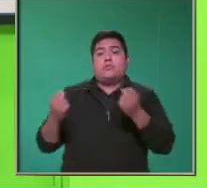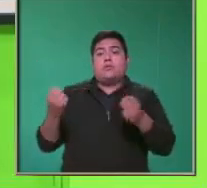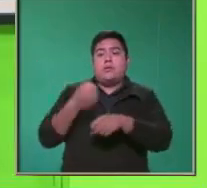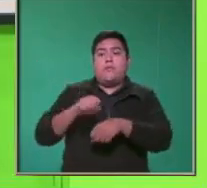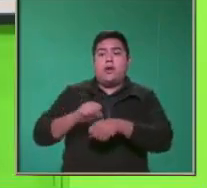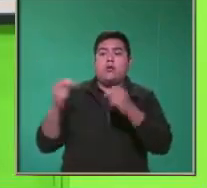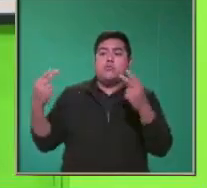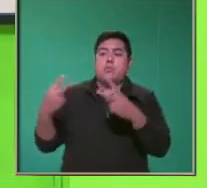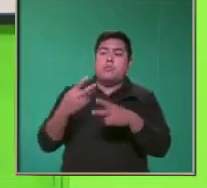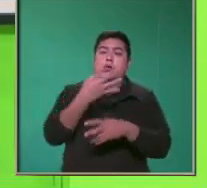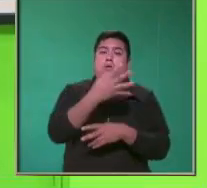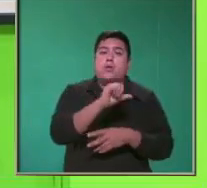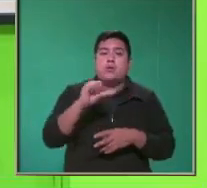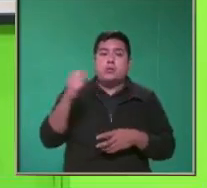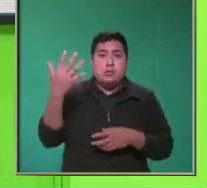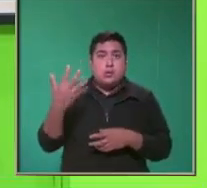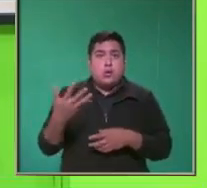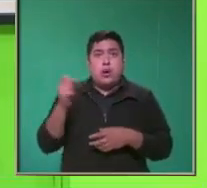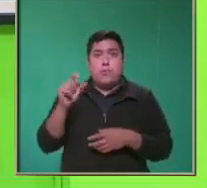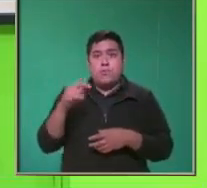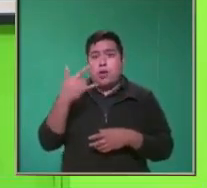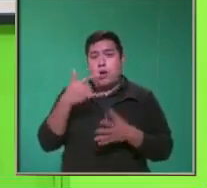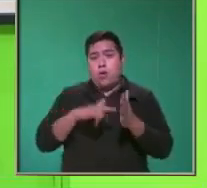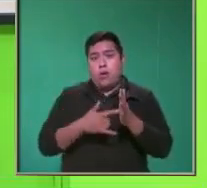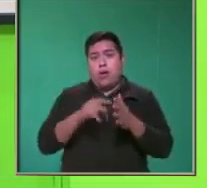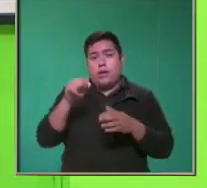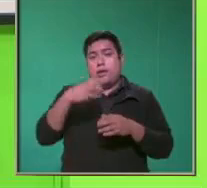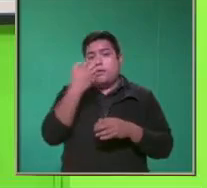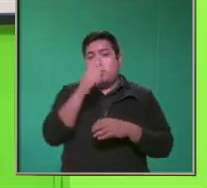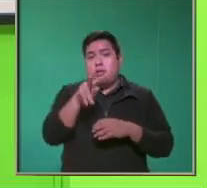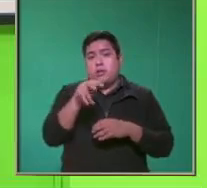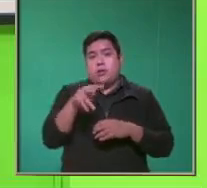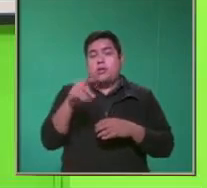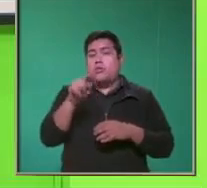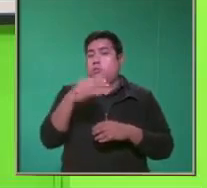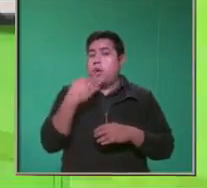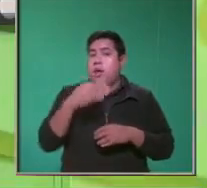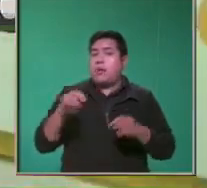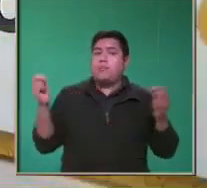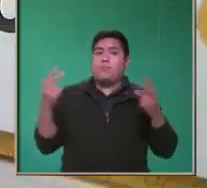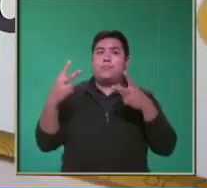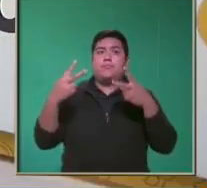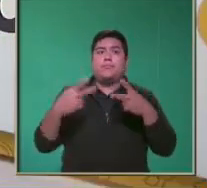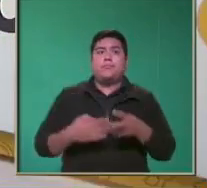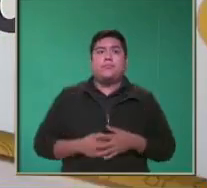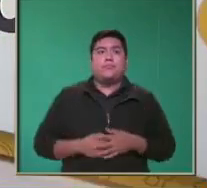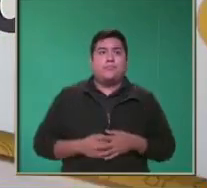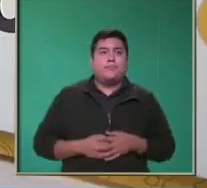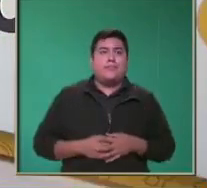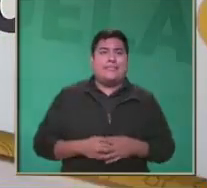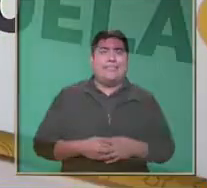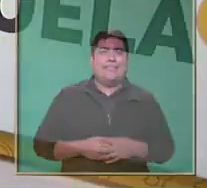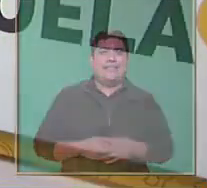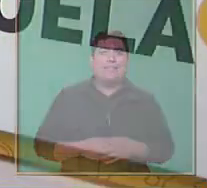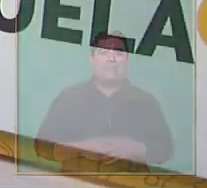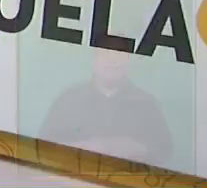la misma hora de 4 a 5 aquí por Escuela TV. Que estés muy bien. Hasta luego.